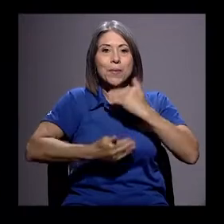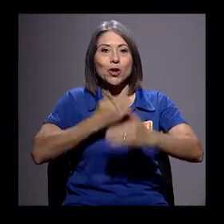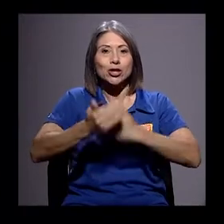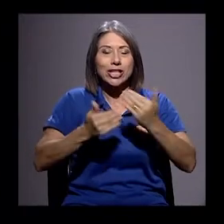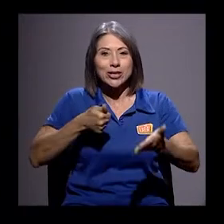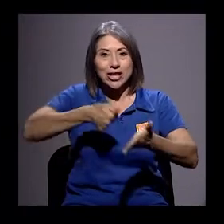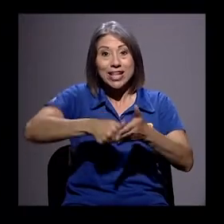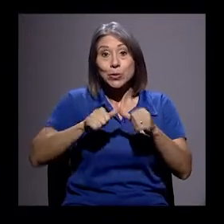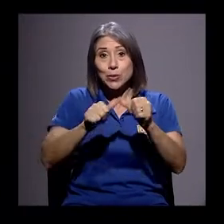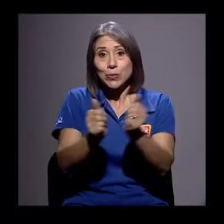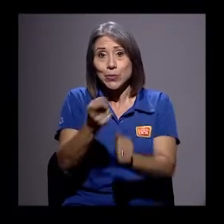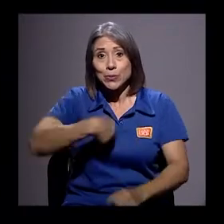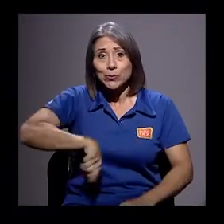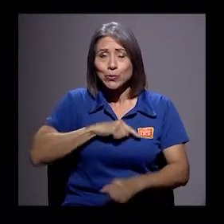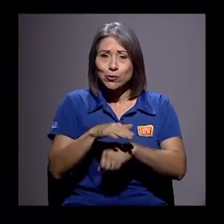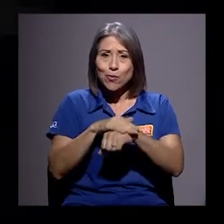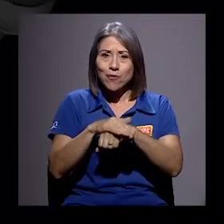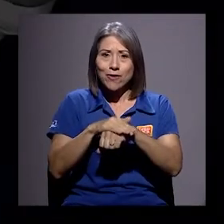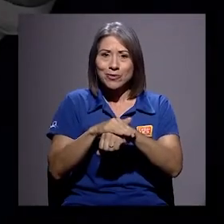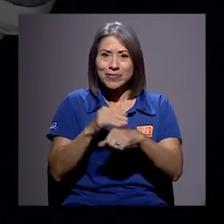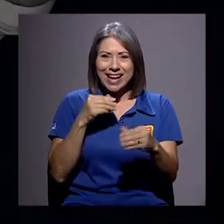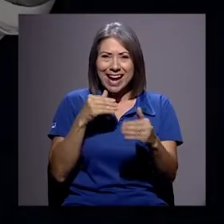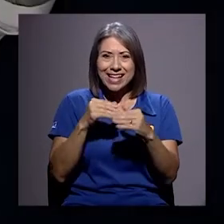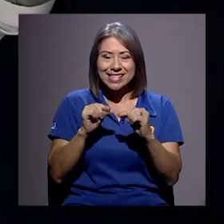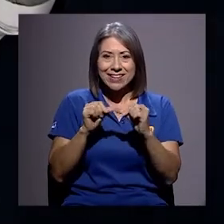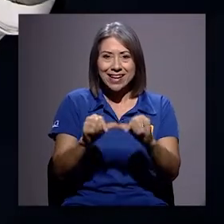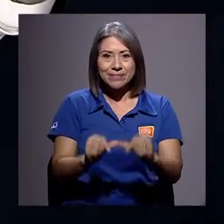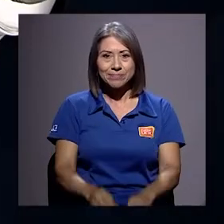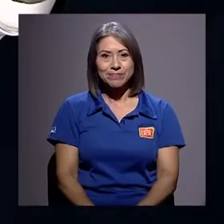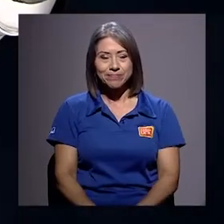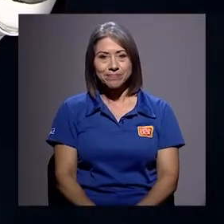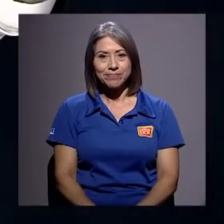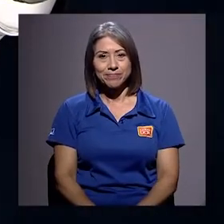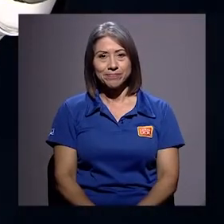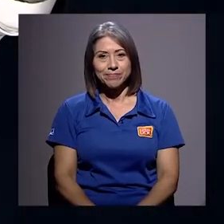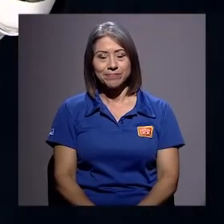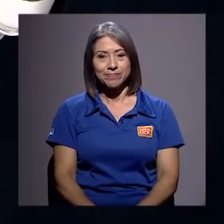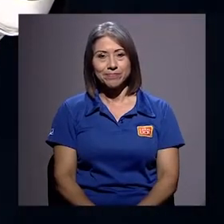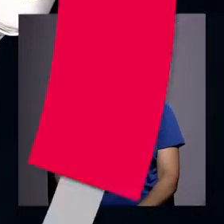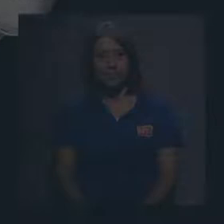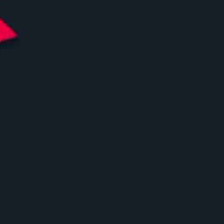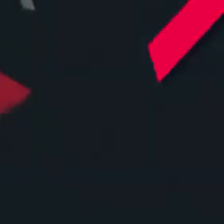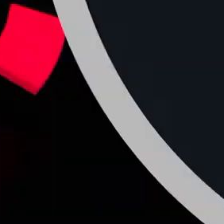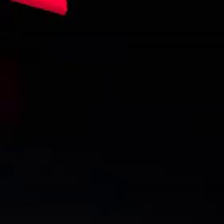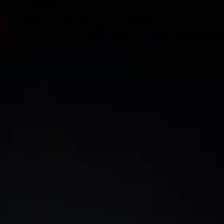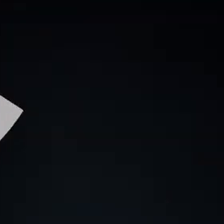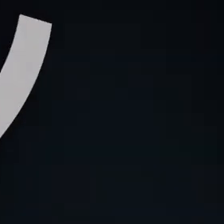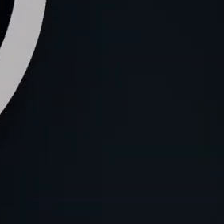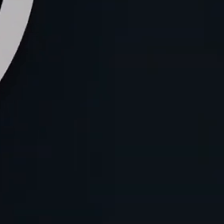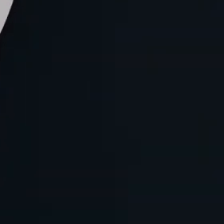siga con nosotros por favor ya casi regresamos ah